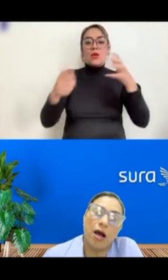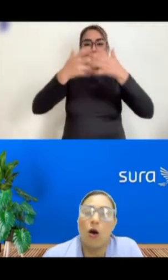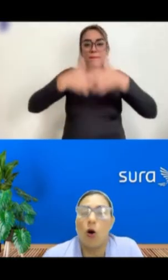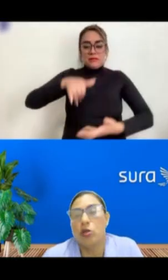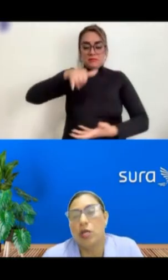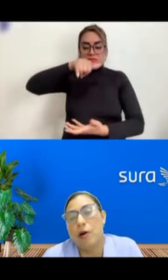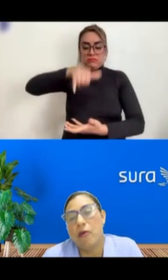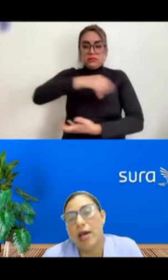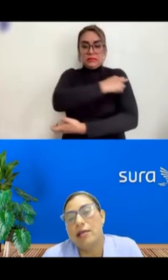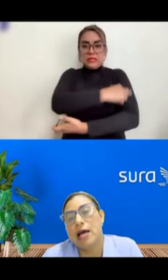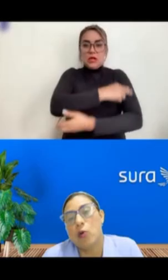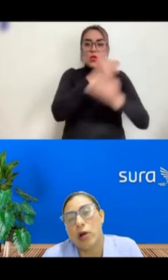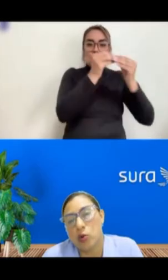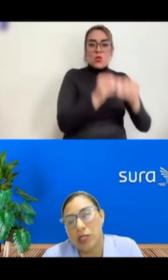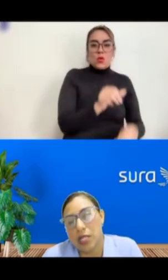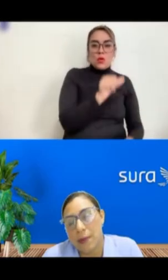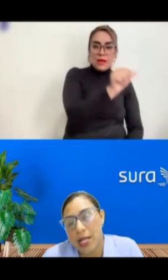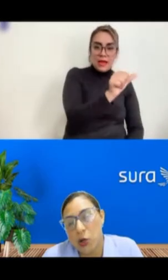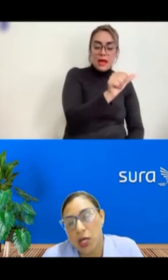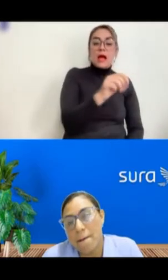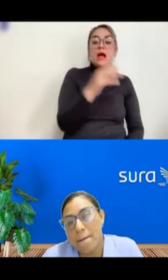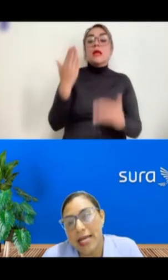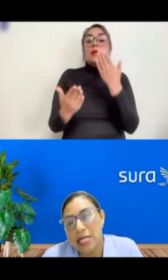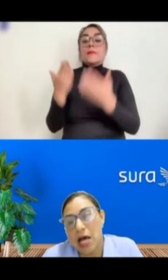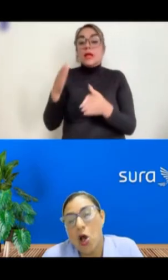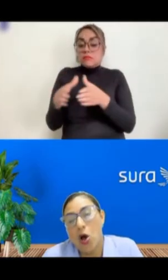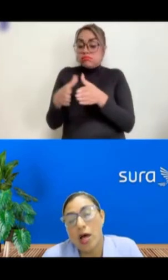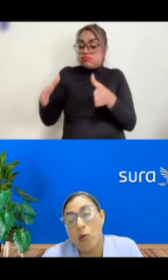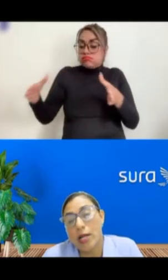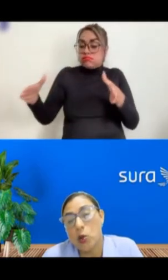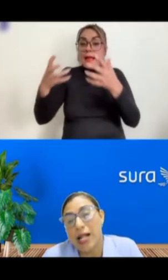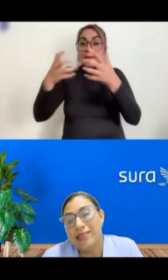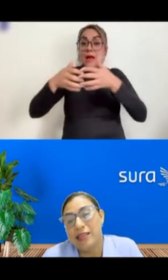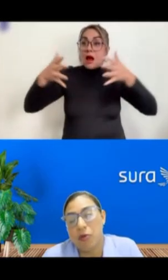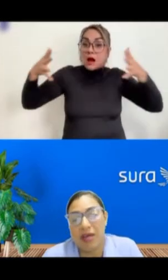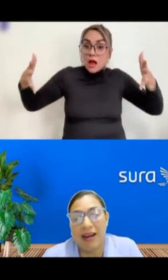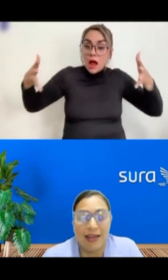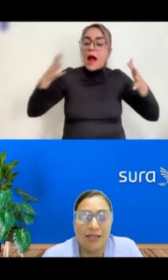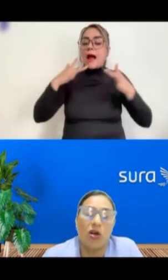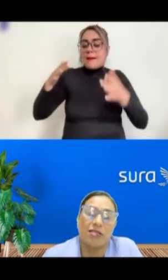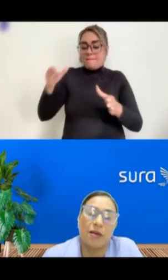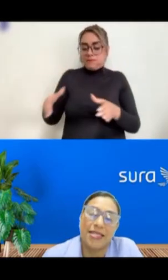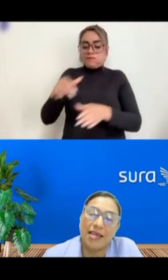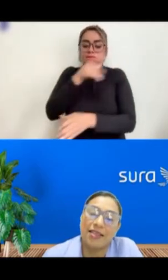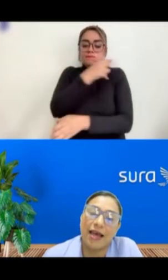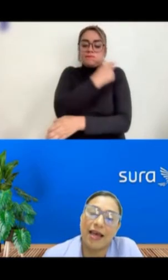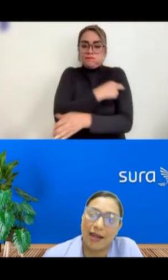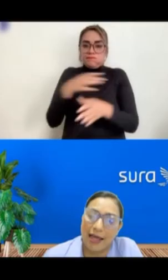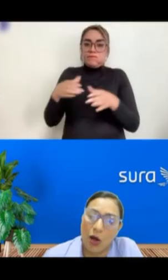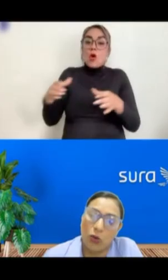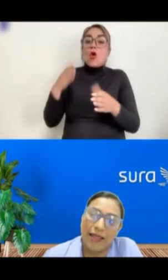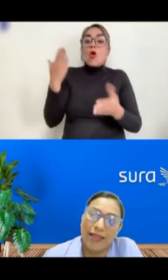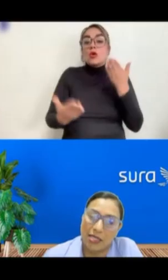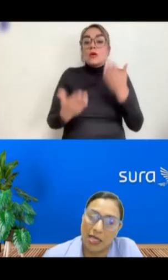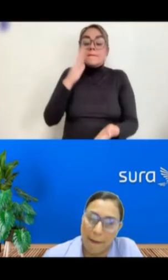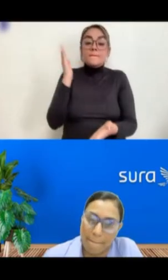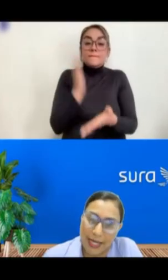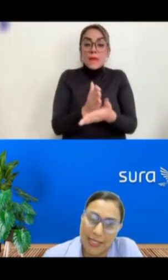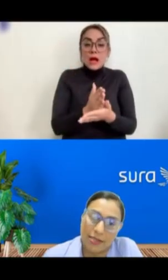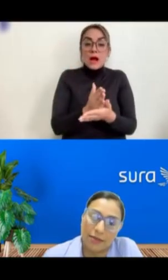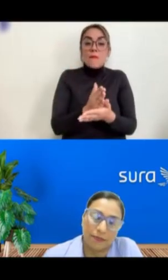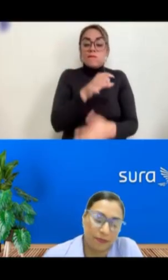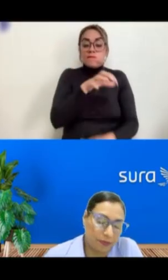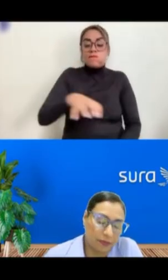botiquines tipo A o tipo B de acuerdo al tamaño de la empresa o de acuerdo al tipo de riesgo que se presenta en cada una de